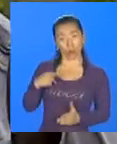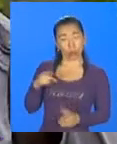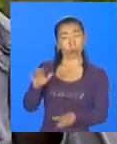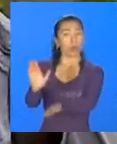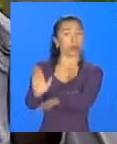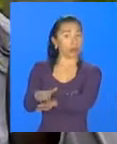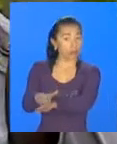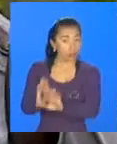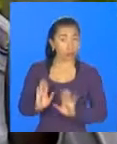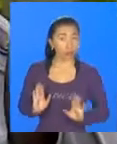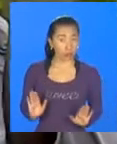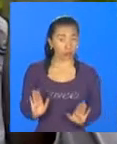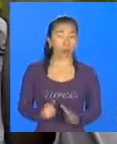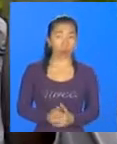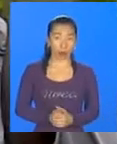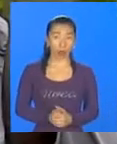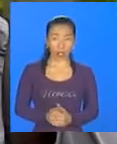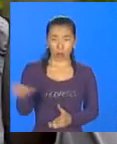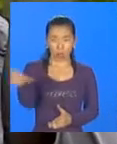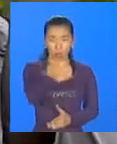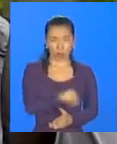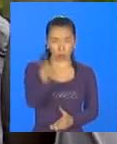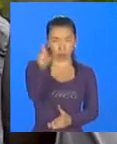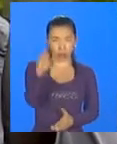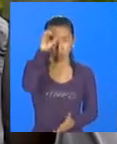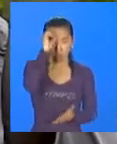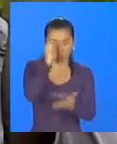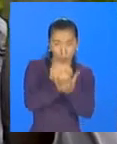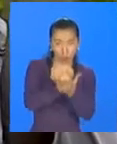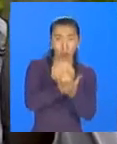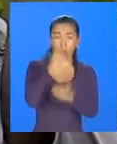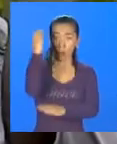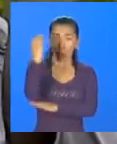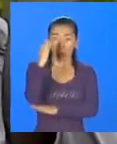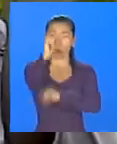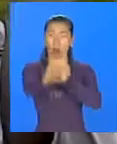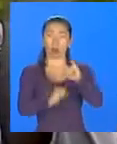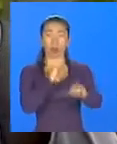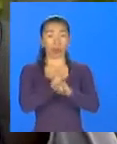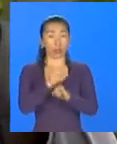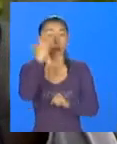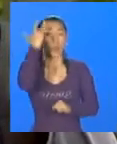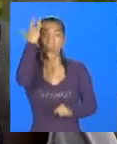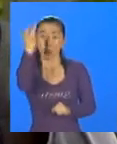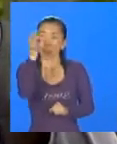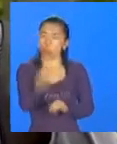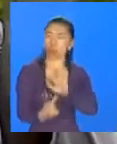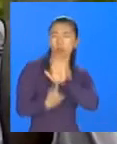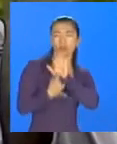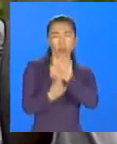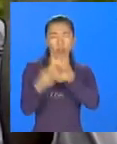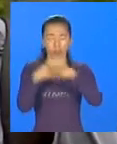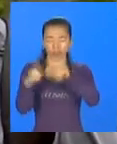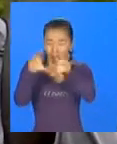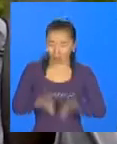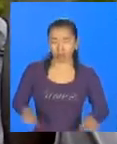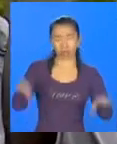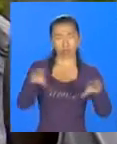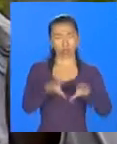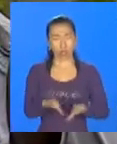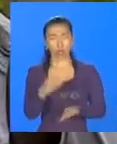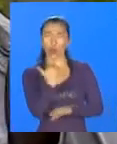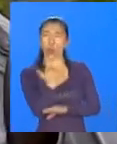la atención ante la opinión pública a nivel nacional e internacional, porque se vienen presentando unos hechos de